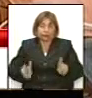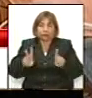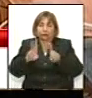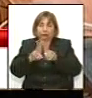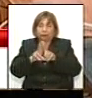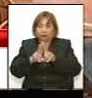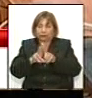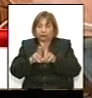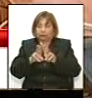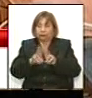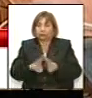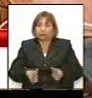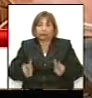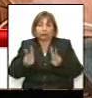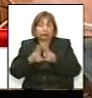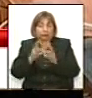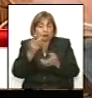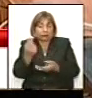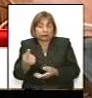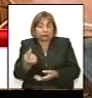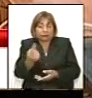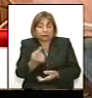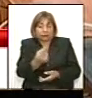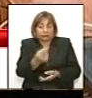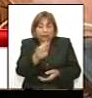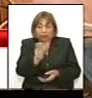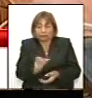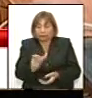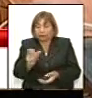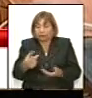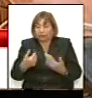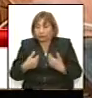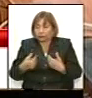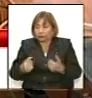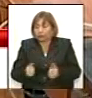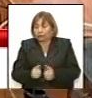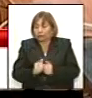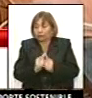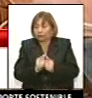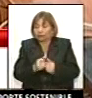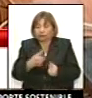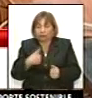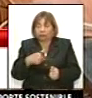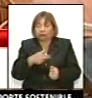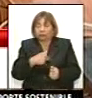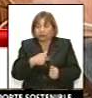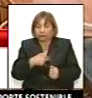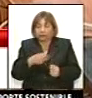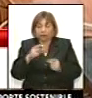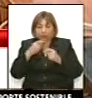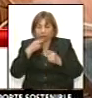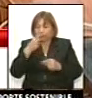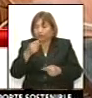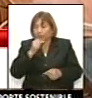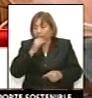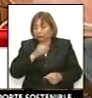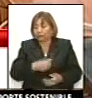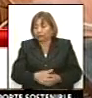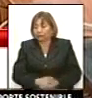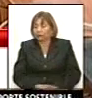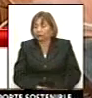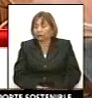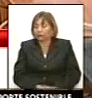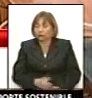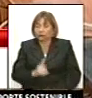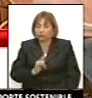tenemos por cada persona que nos acompaña en estos procesos, es que finalmente nosotros nos tenemos que pronunciar, Presidenta. Entonces,